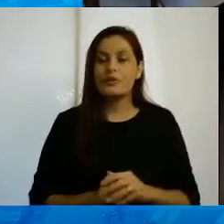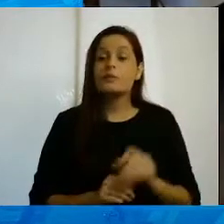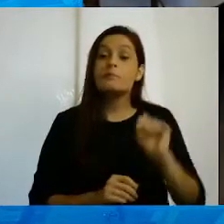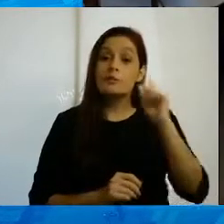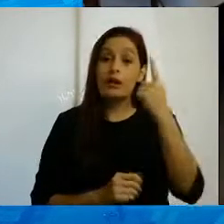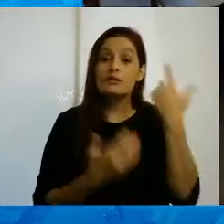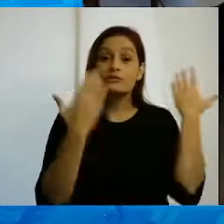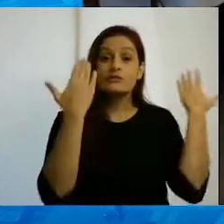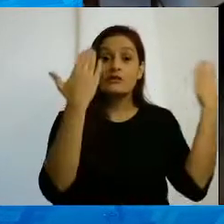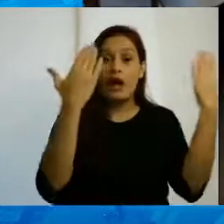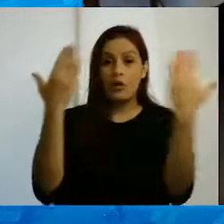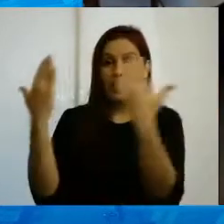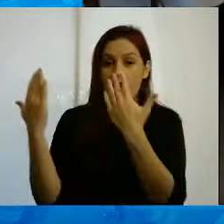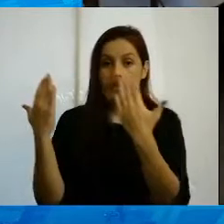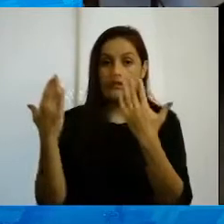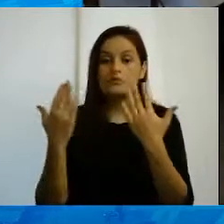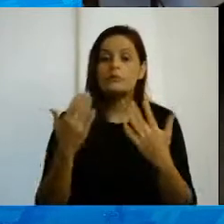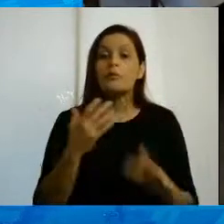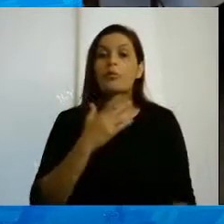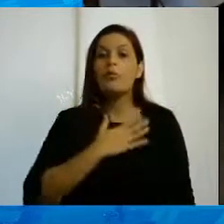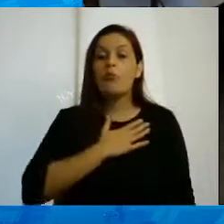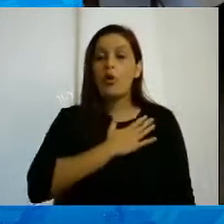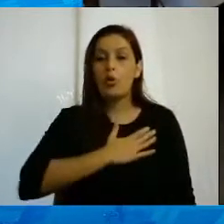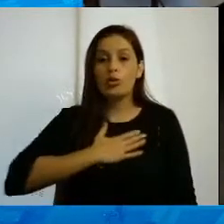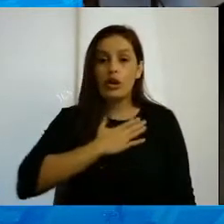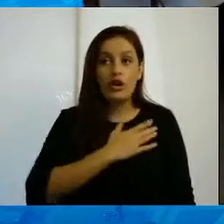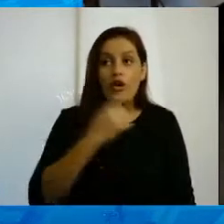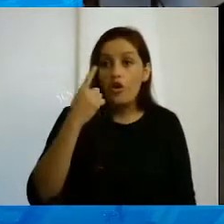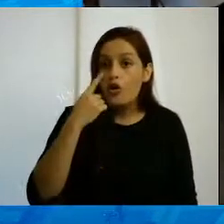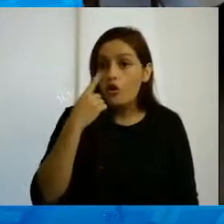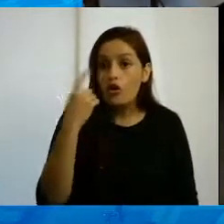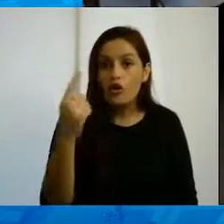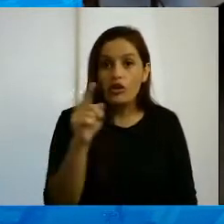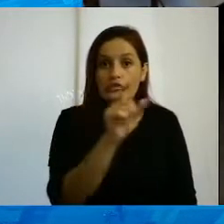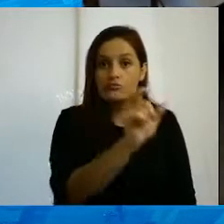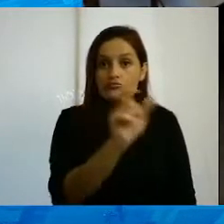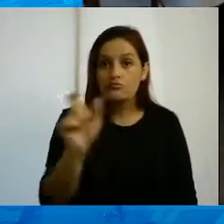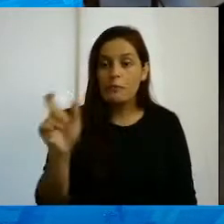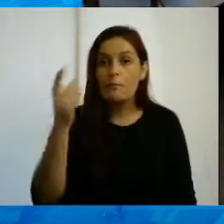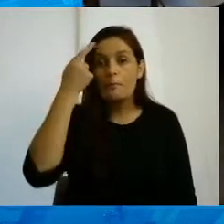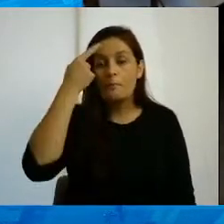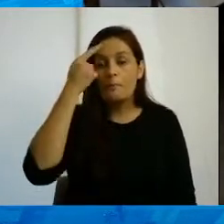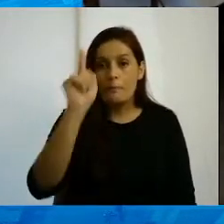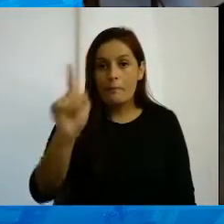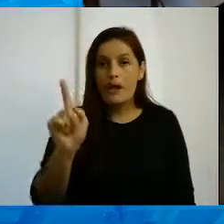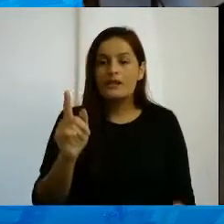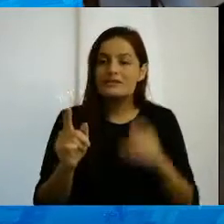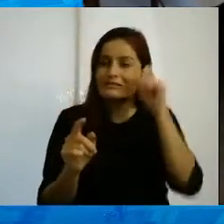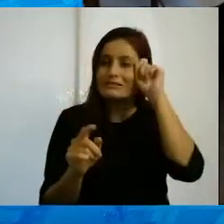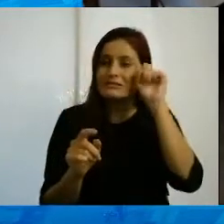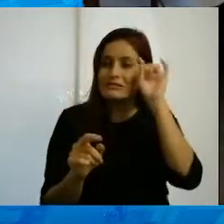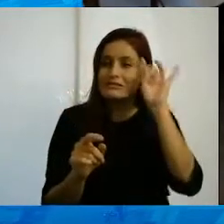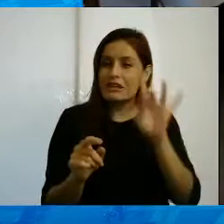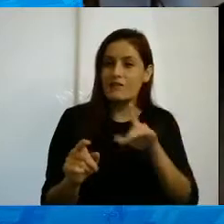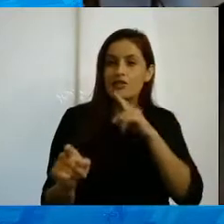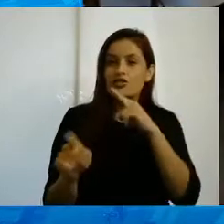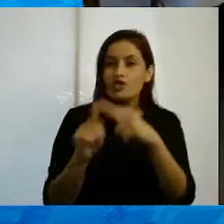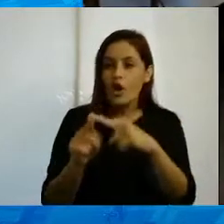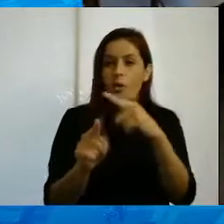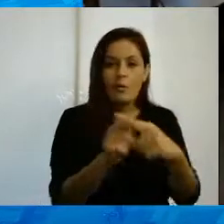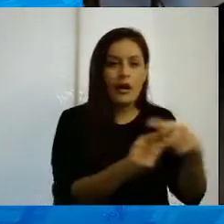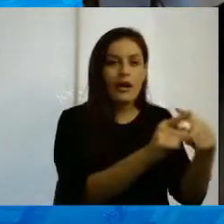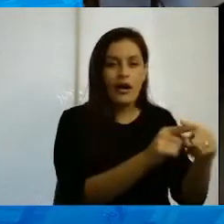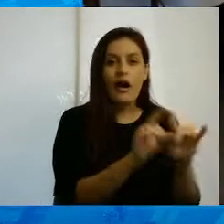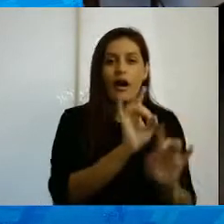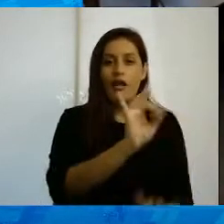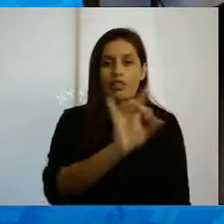saludarlos. Me gustaría que conocerlos, al menos para poder vincular el nombre